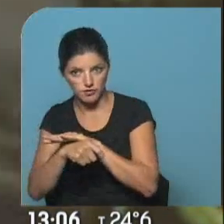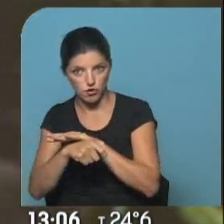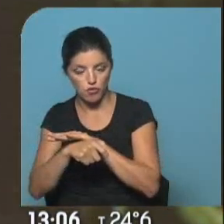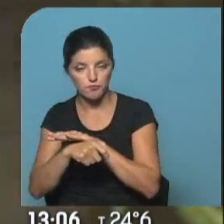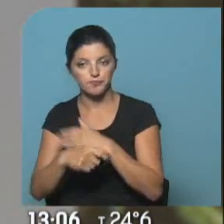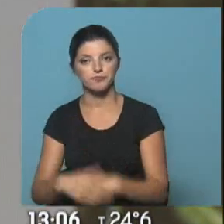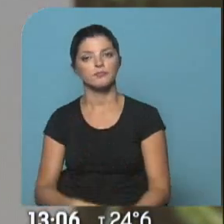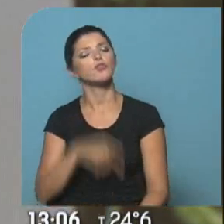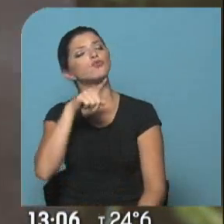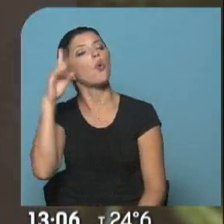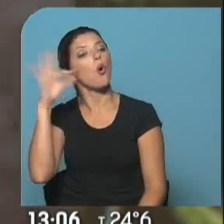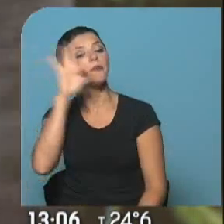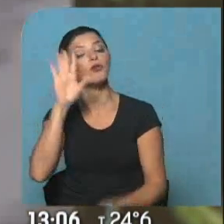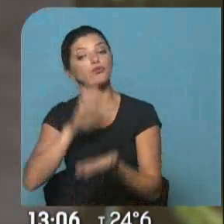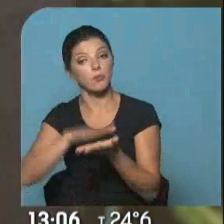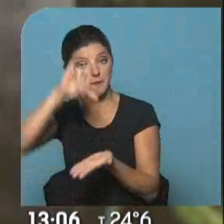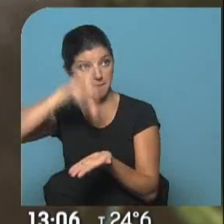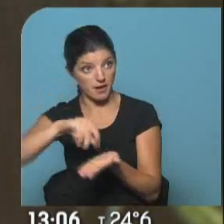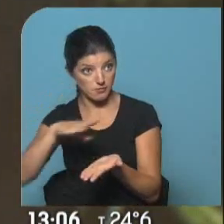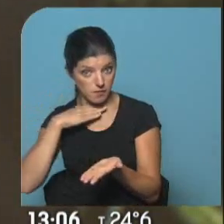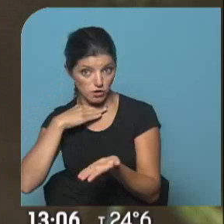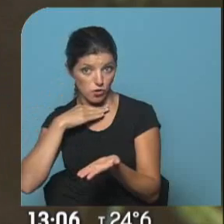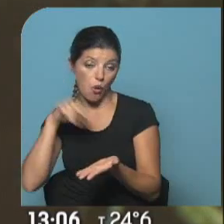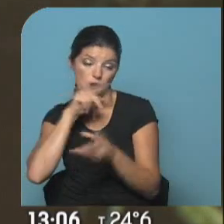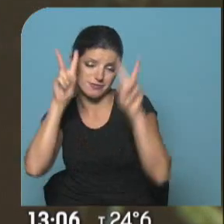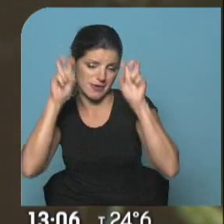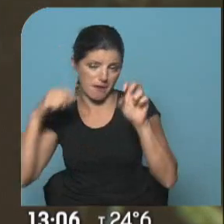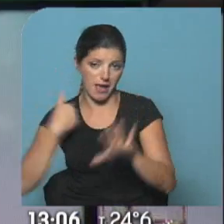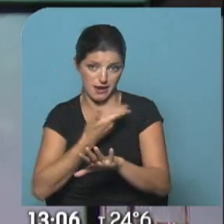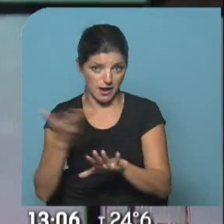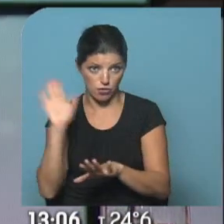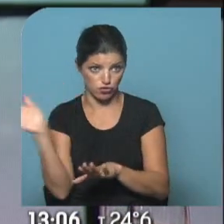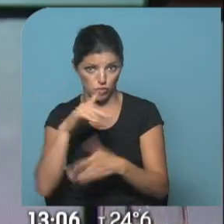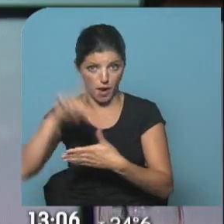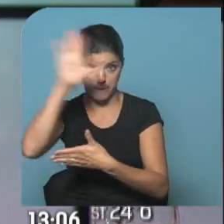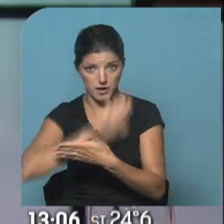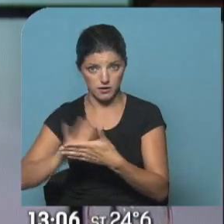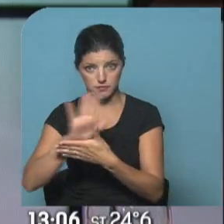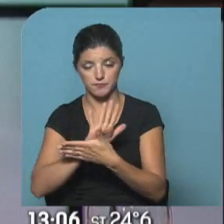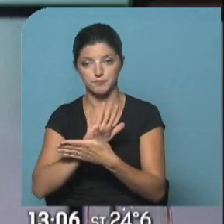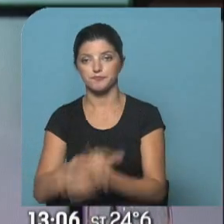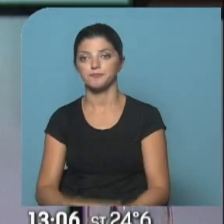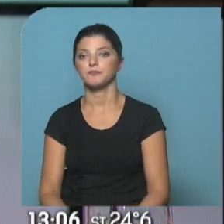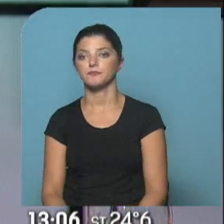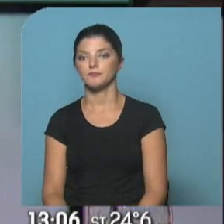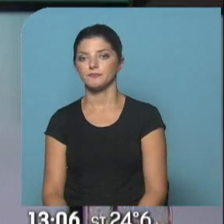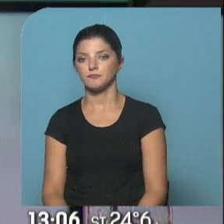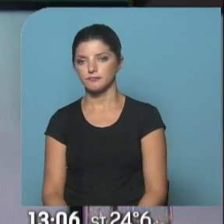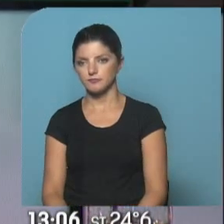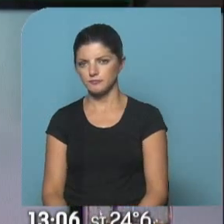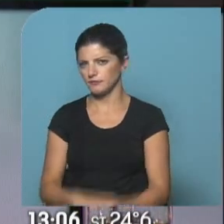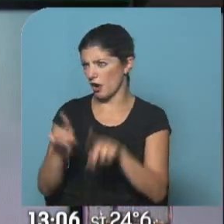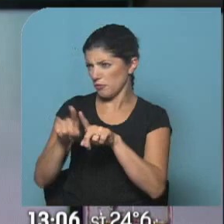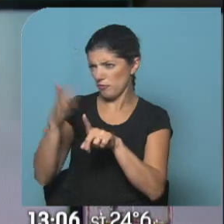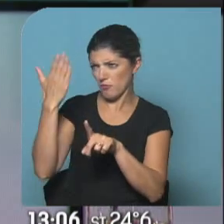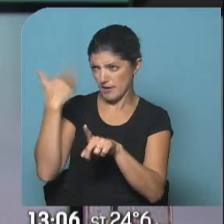¿Qué opinás de México y en general de esa cuestión que nos afecta a los argentinos? Digo, retomando un poquito lo que